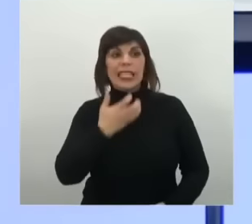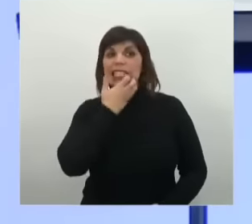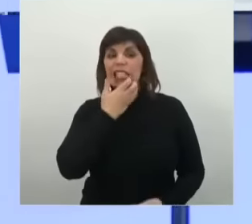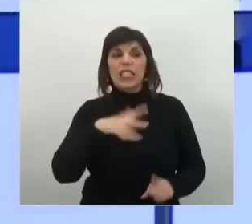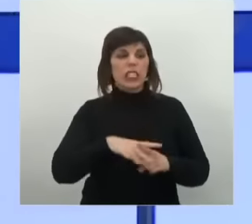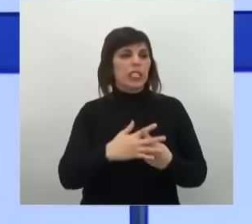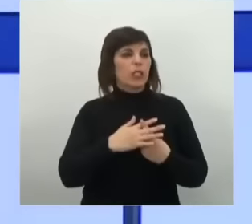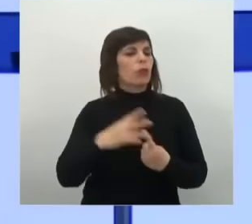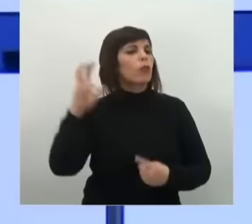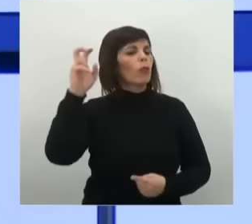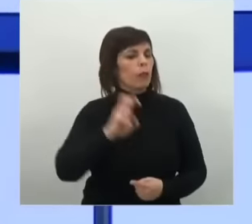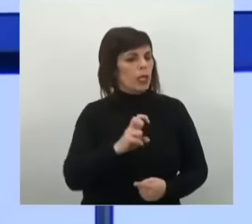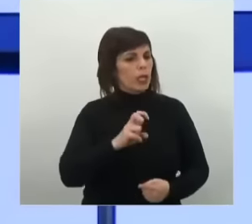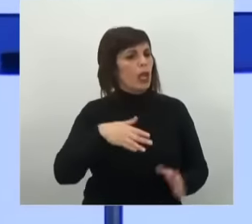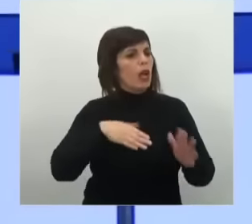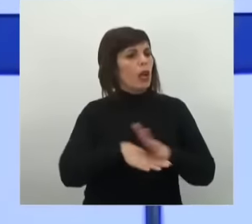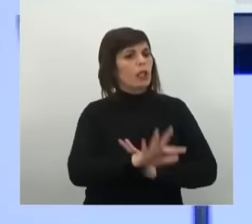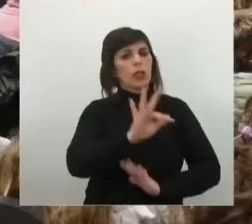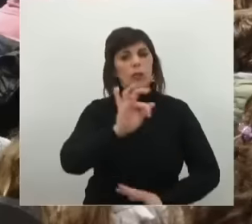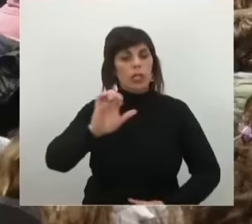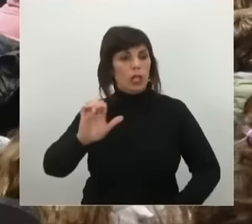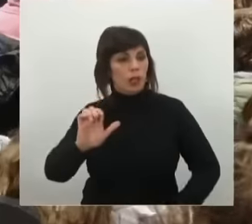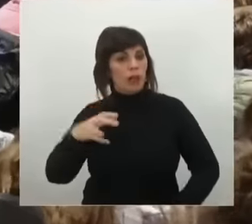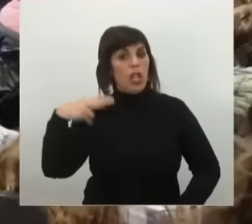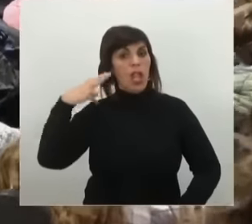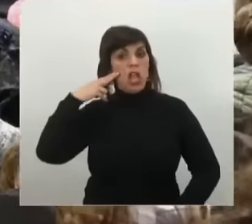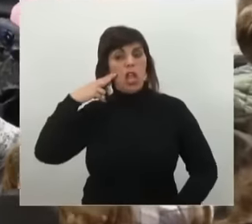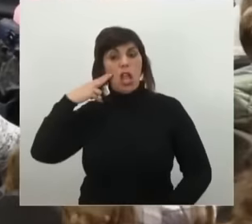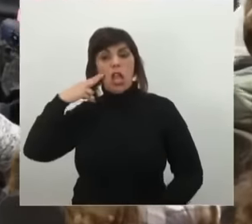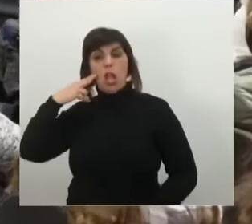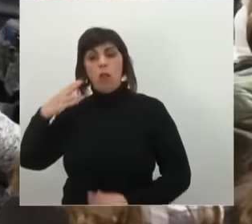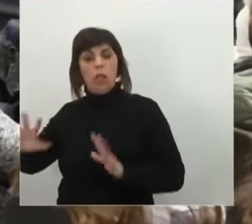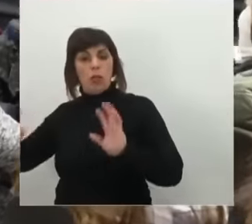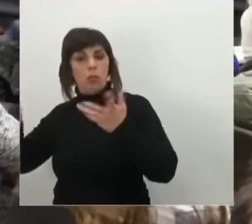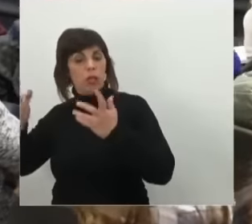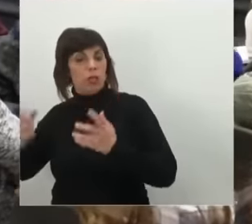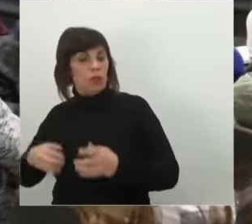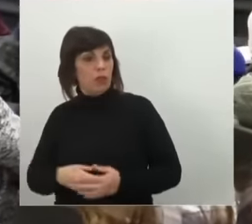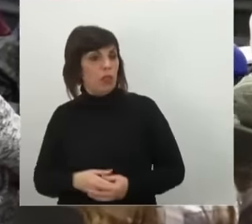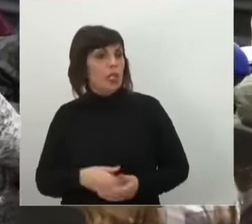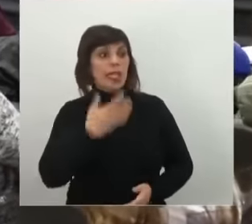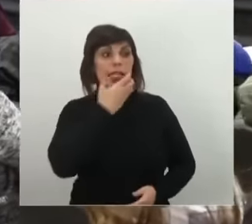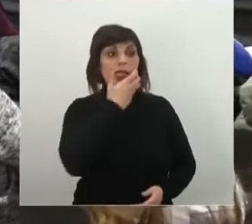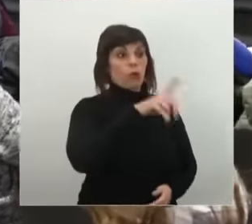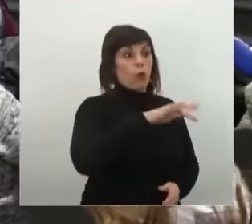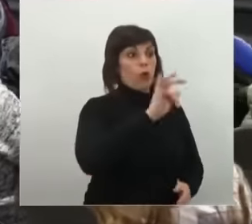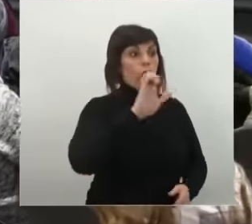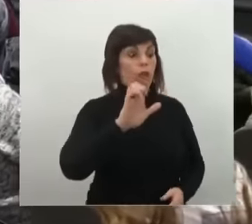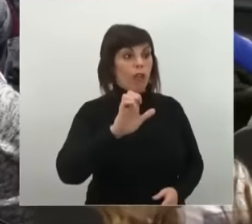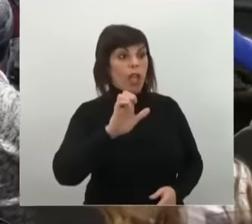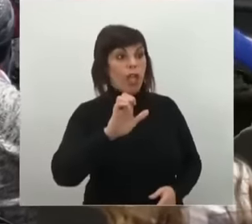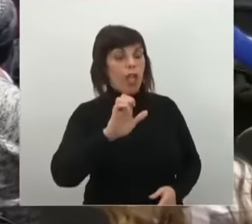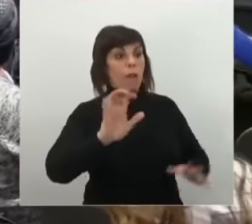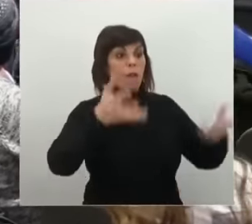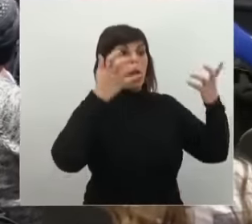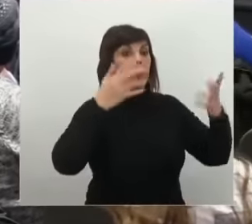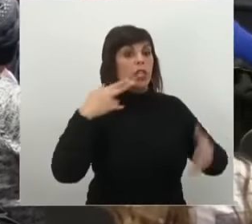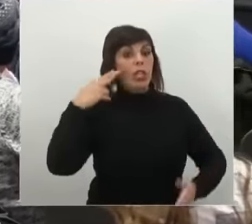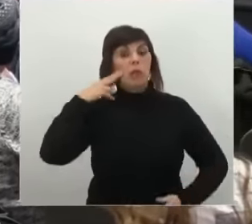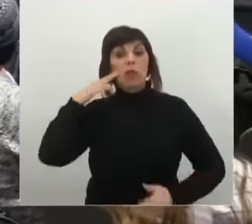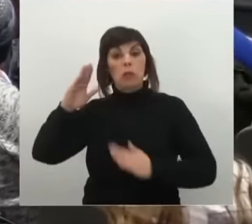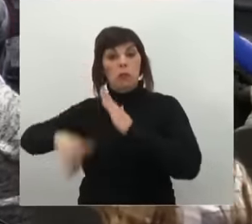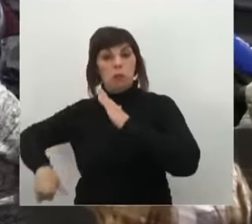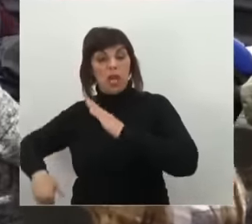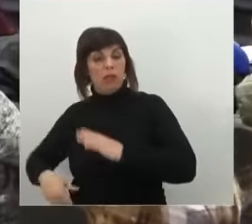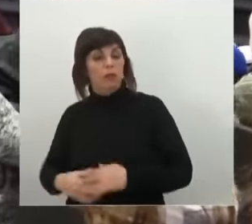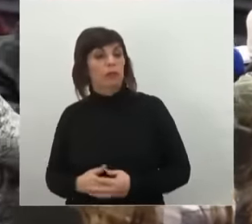con fe ustedes van a vencer el miedo hay que atravesarlo recuerdan en un momento el señor cuando estaban en la ciudad